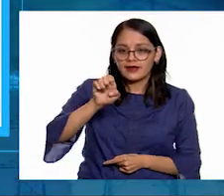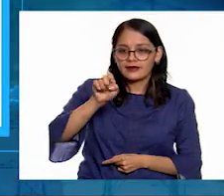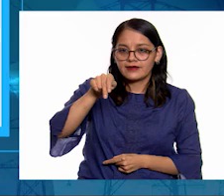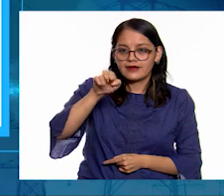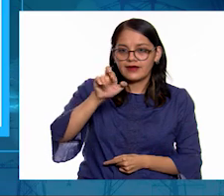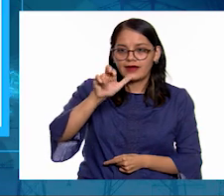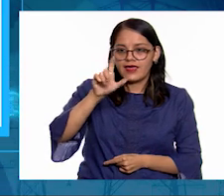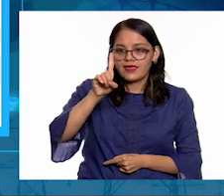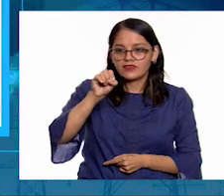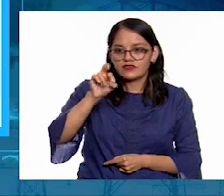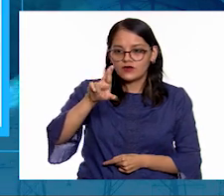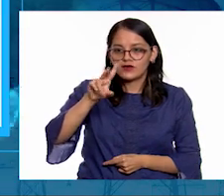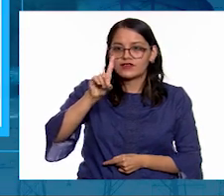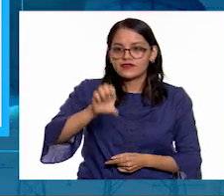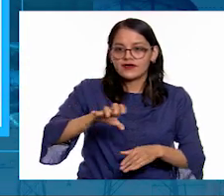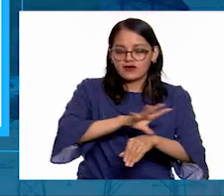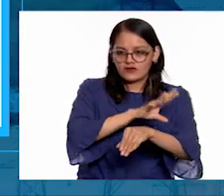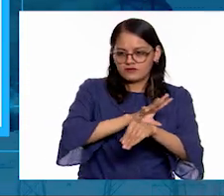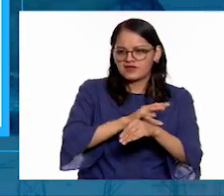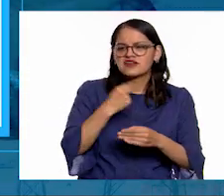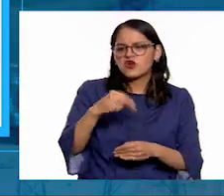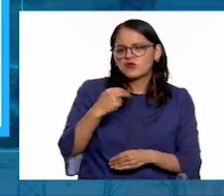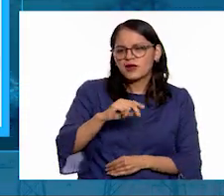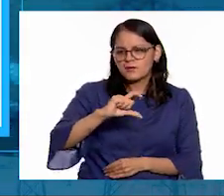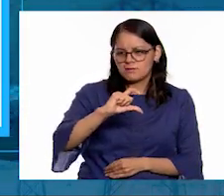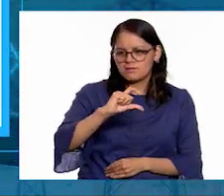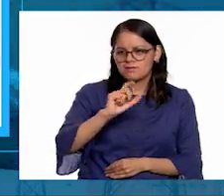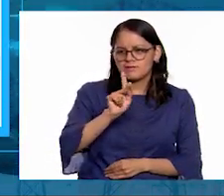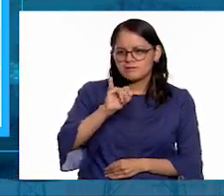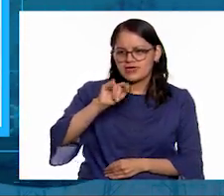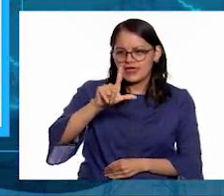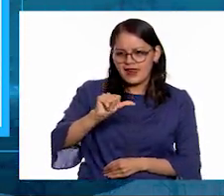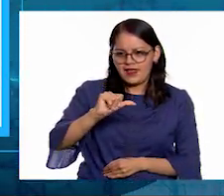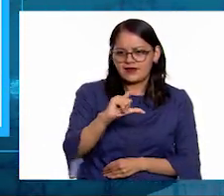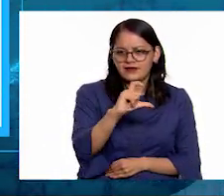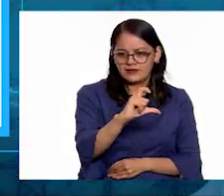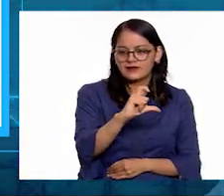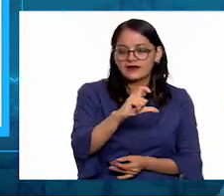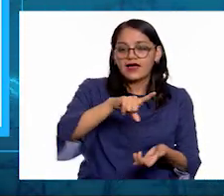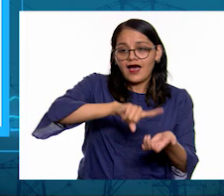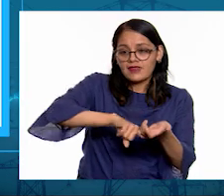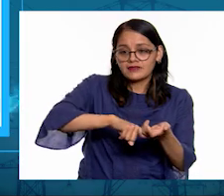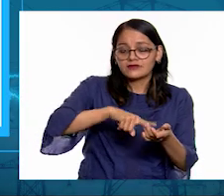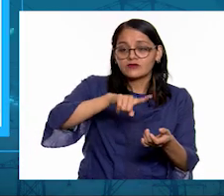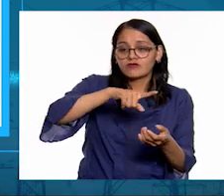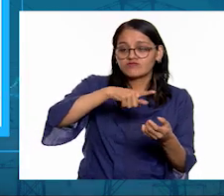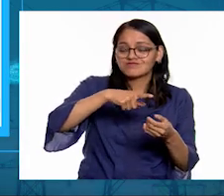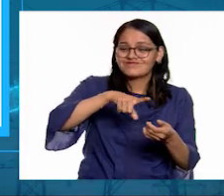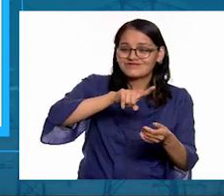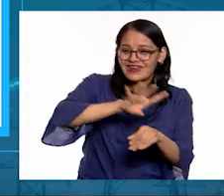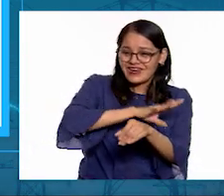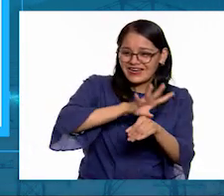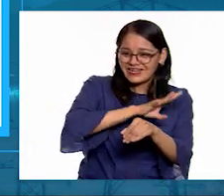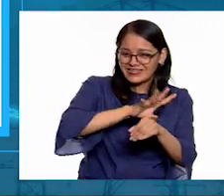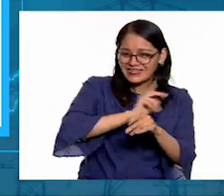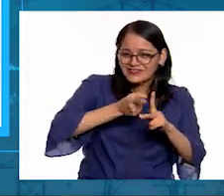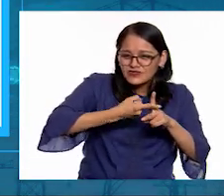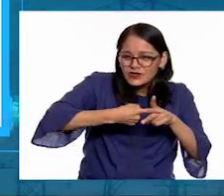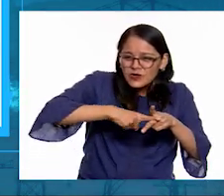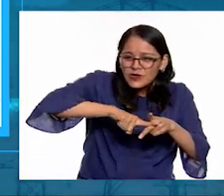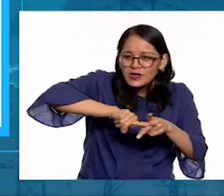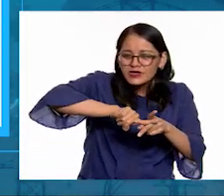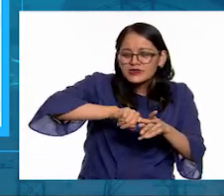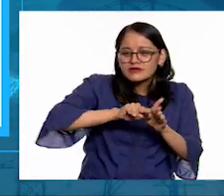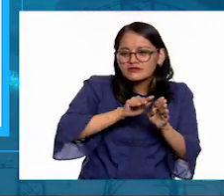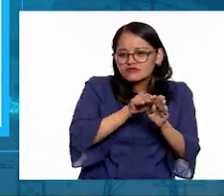corriente eléctrica, pila o batería. Es la fuente de energía que facilita que los electrones se desplacen